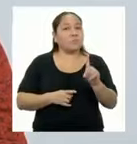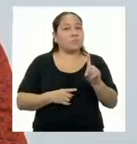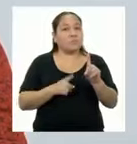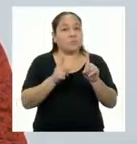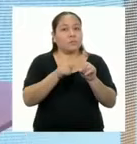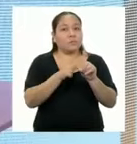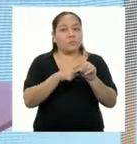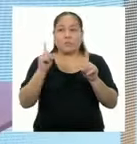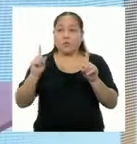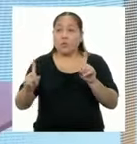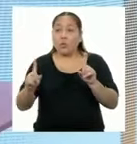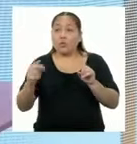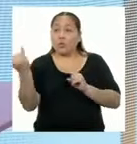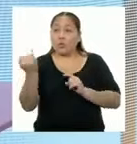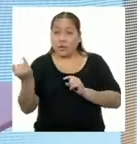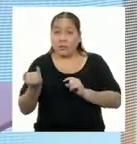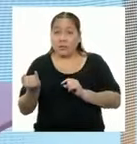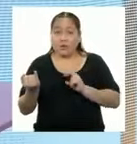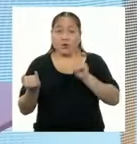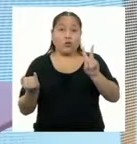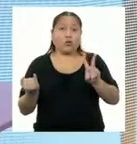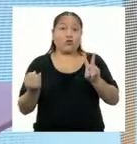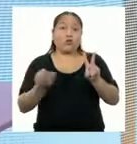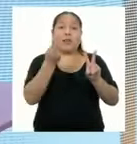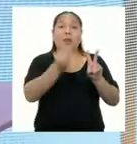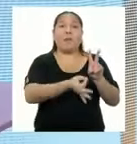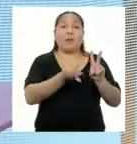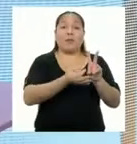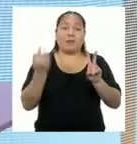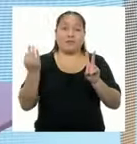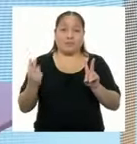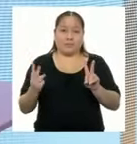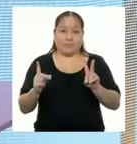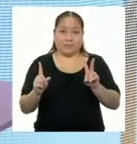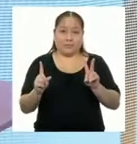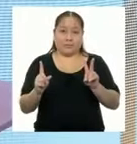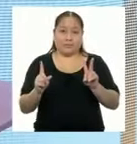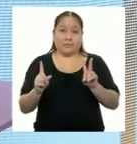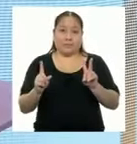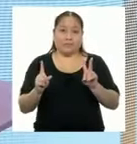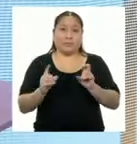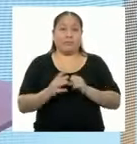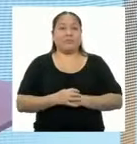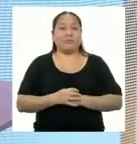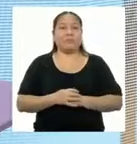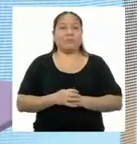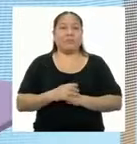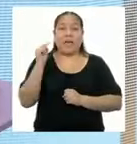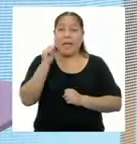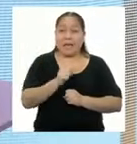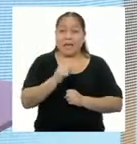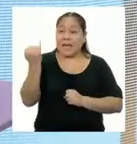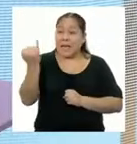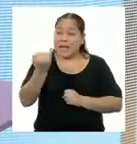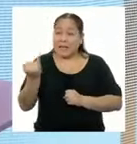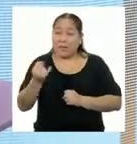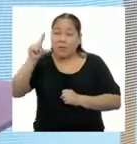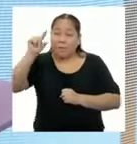en el dibujo equivale a 2 centímetros en la realidad. Aquí el dibujo es